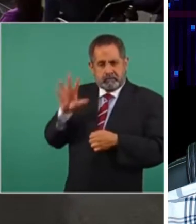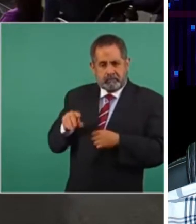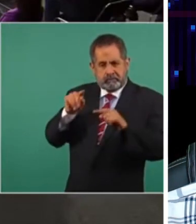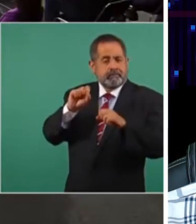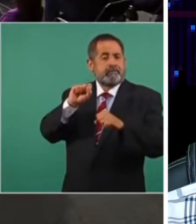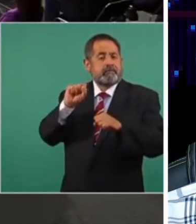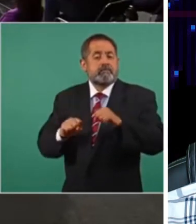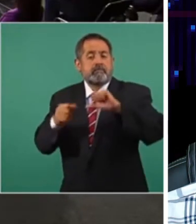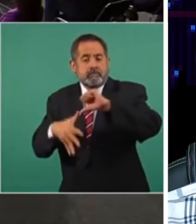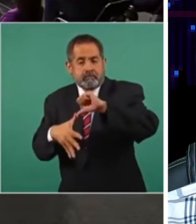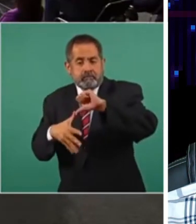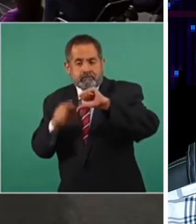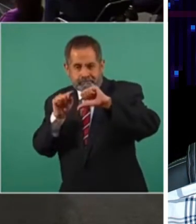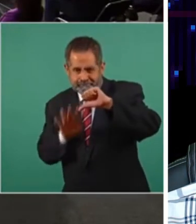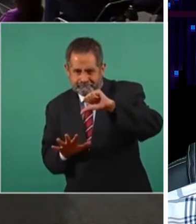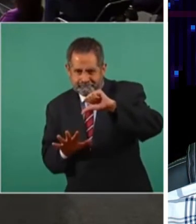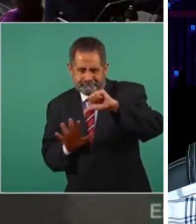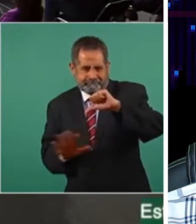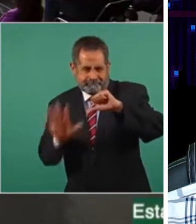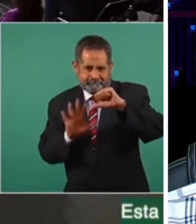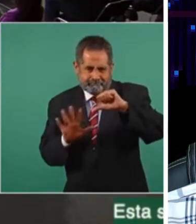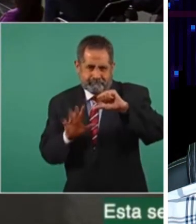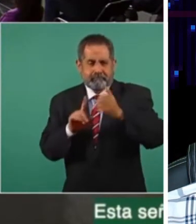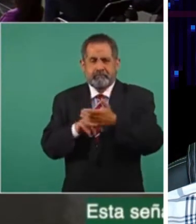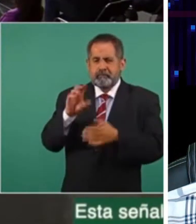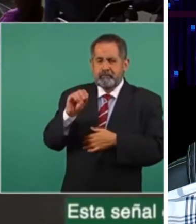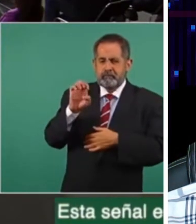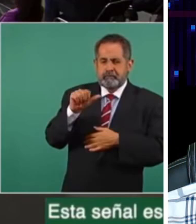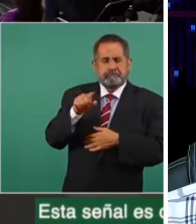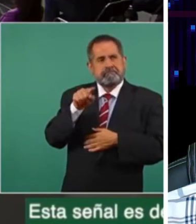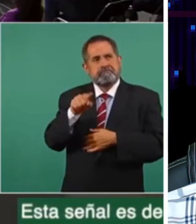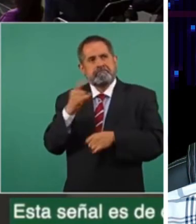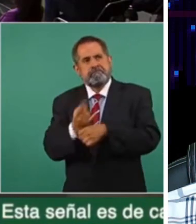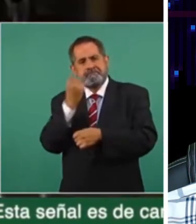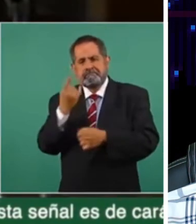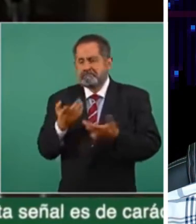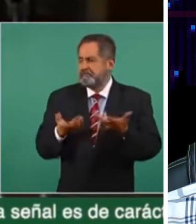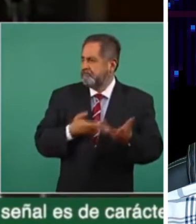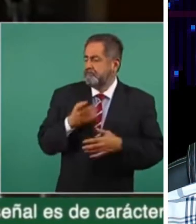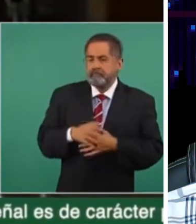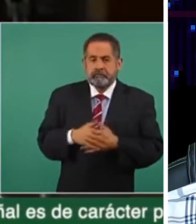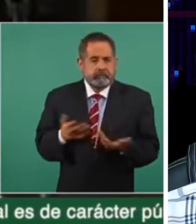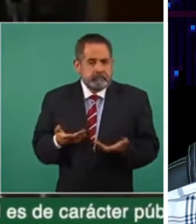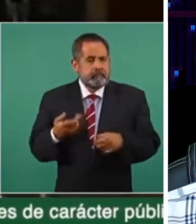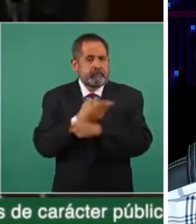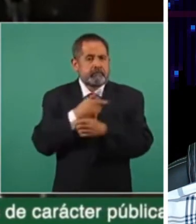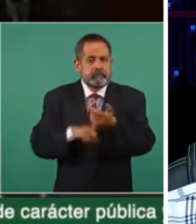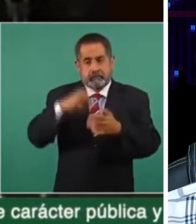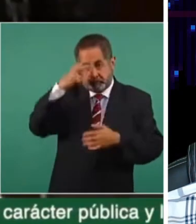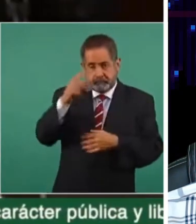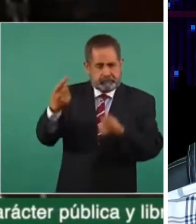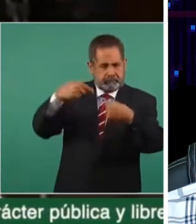ha quedado bastante mal parada esta Organización de Estados Americanos, ¿qué papel concretamente está jugando en